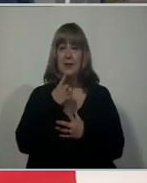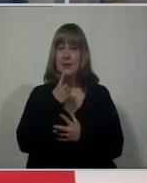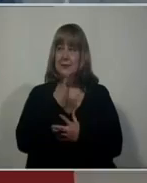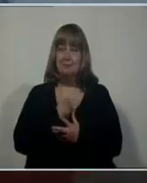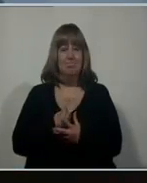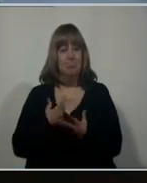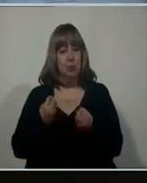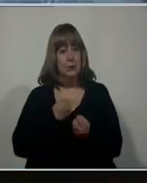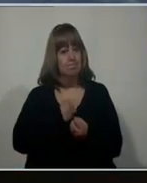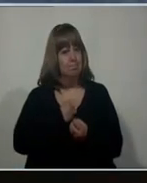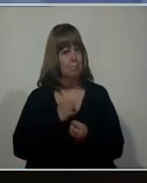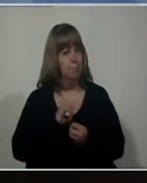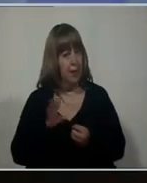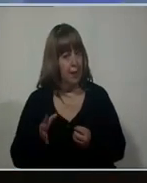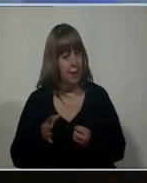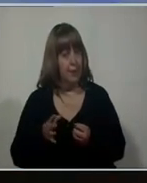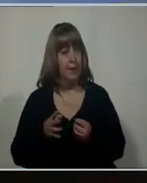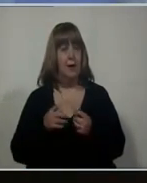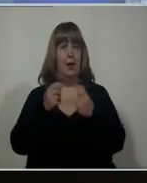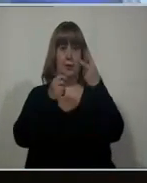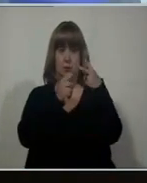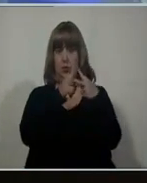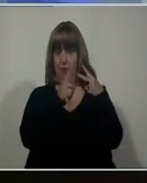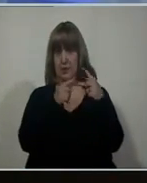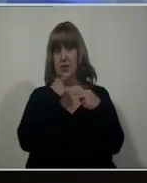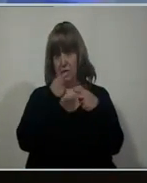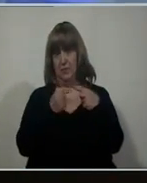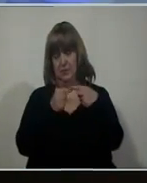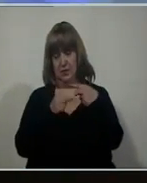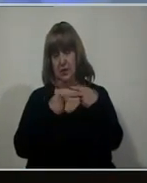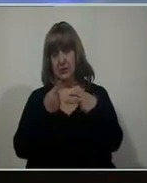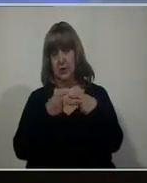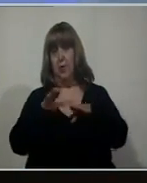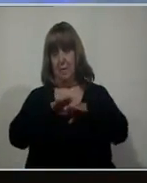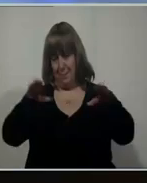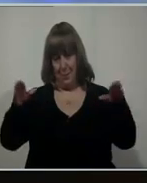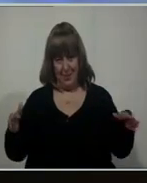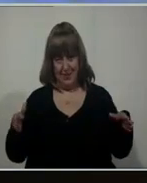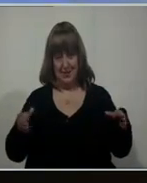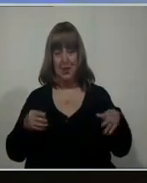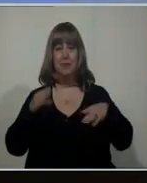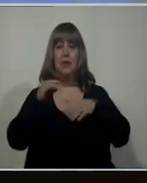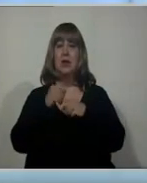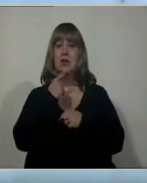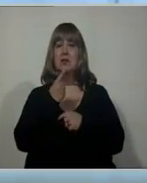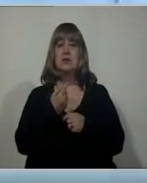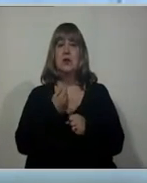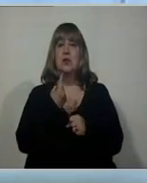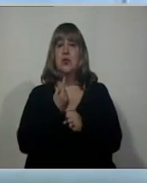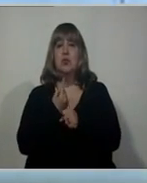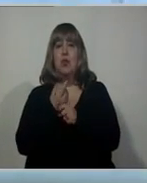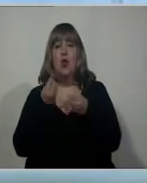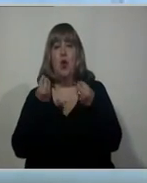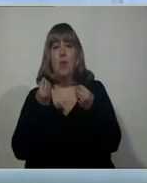destitución como ella dice en dos oportunidades en su mesa dice no pudieron controlar